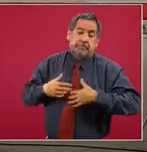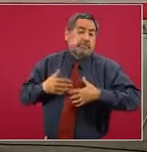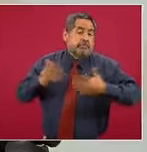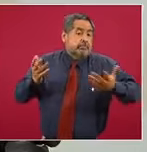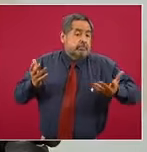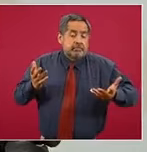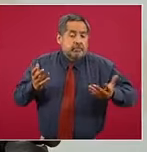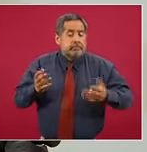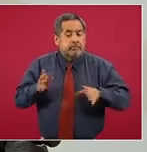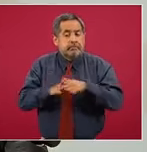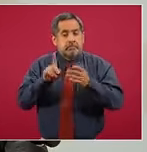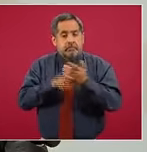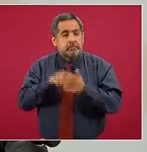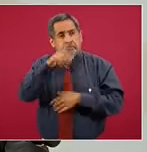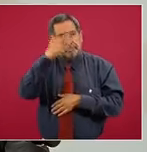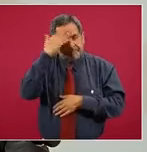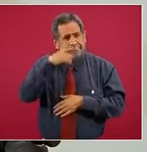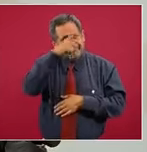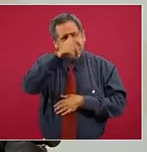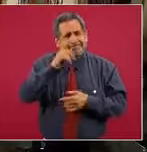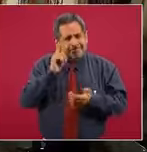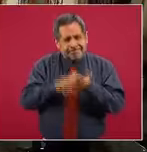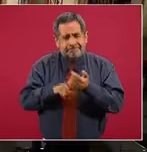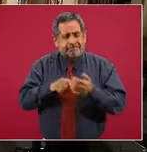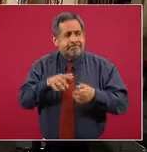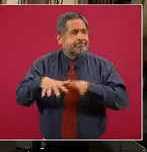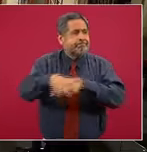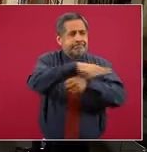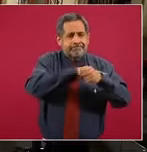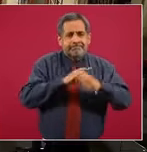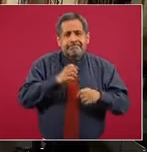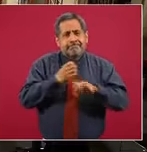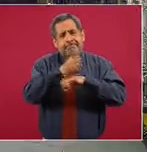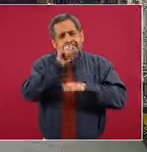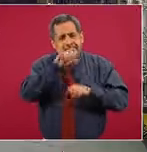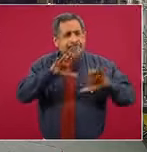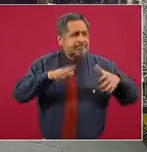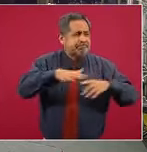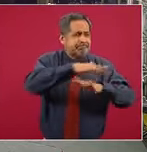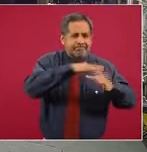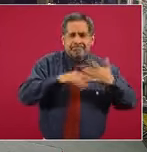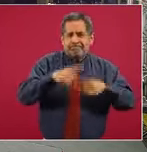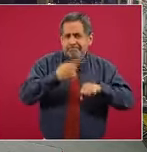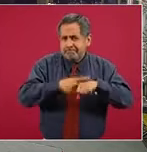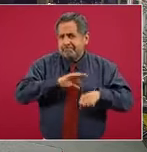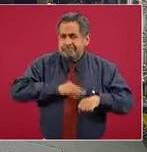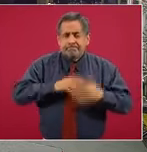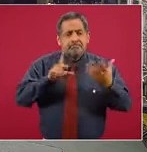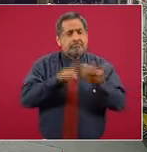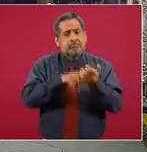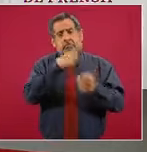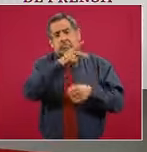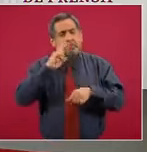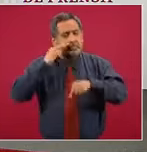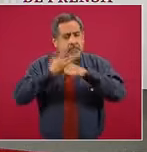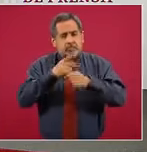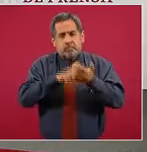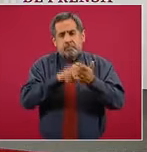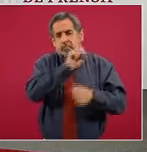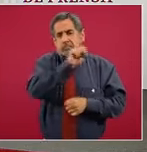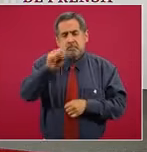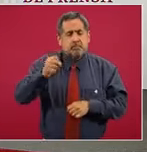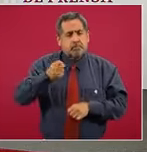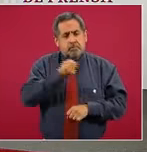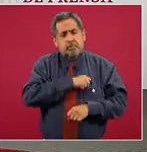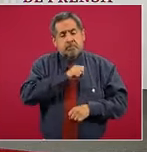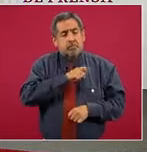inteligencia epidemiológica que hay en el Estado de Jalisco, en sus autoridades sanitarias, en su equipo de salud. Entonces